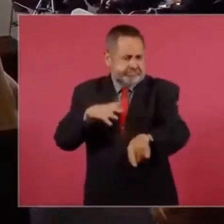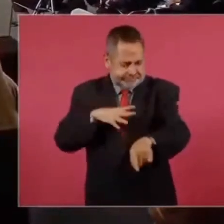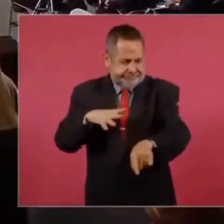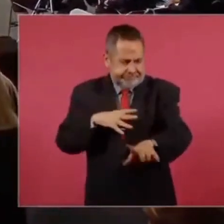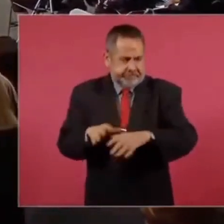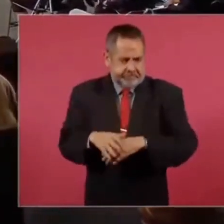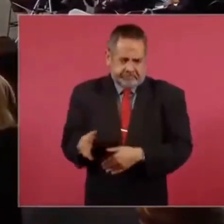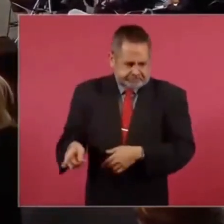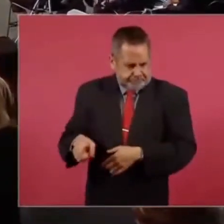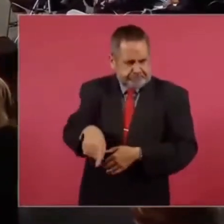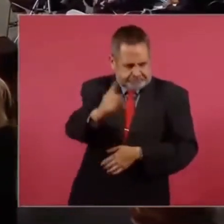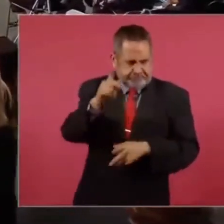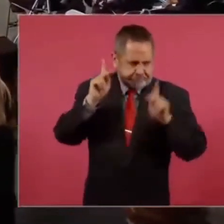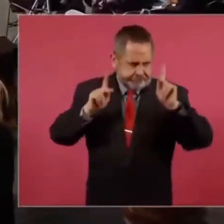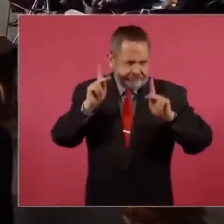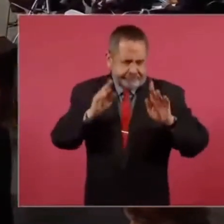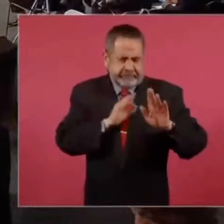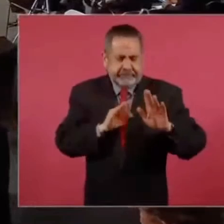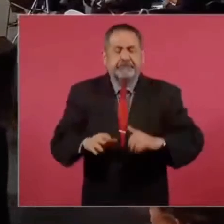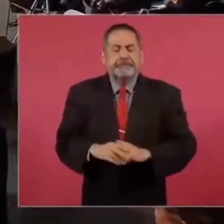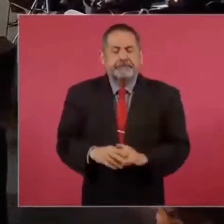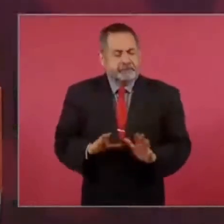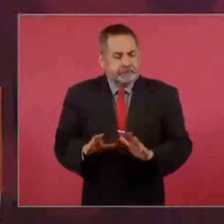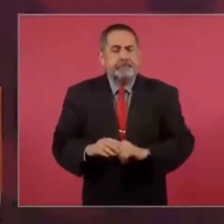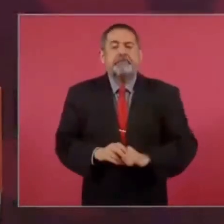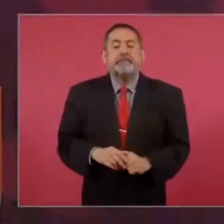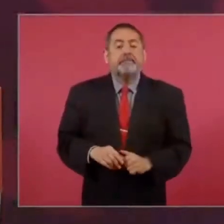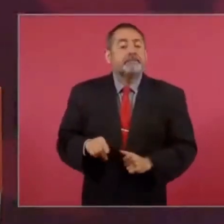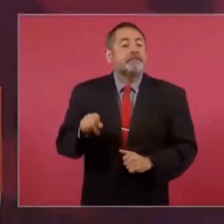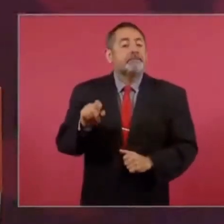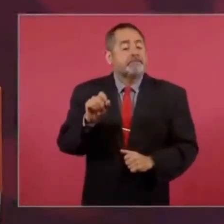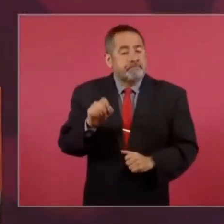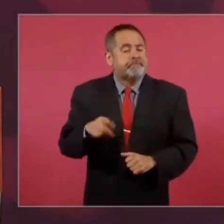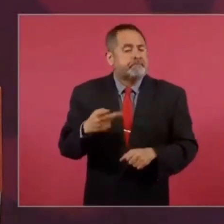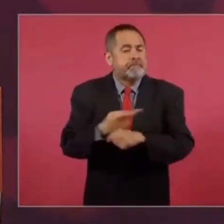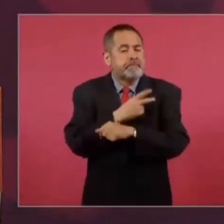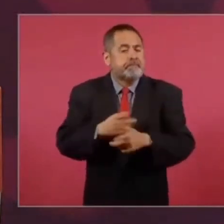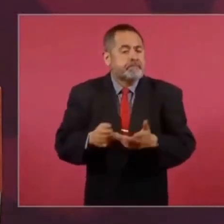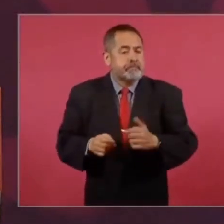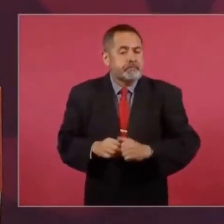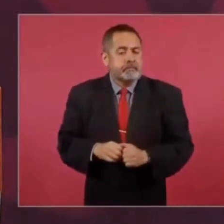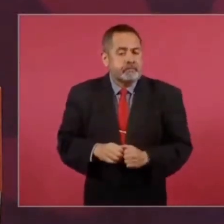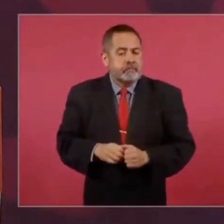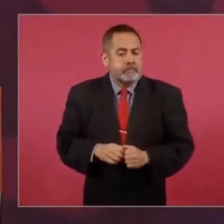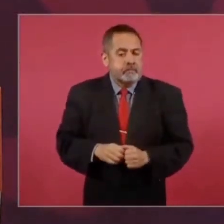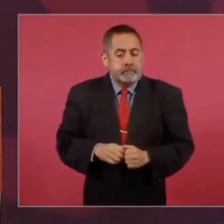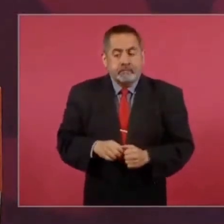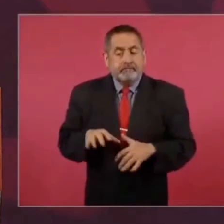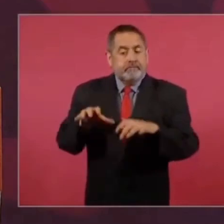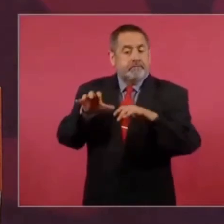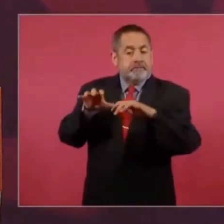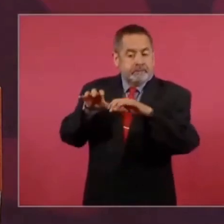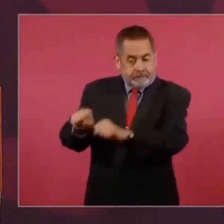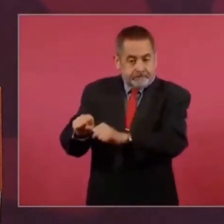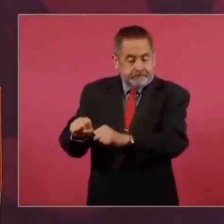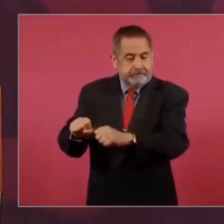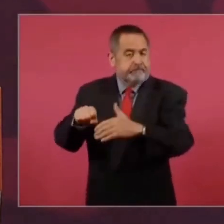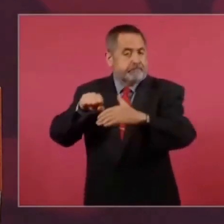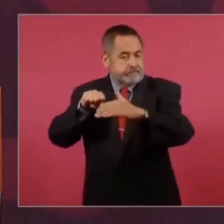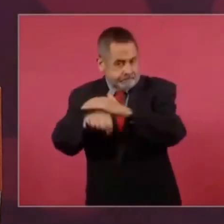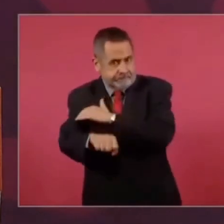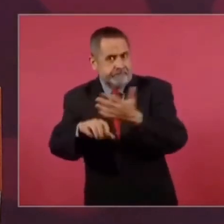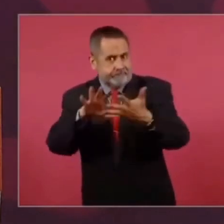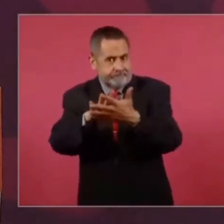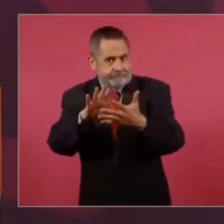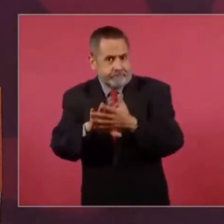de visitar. Al mismo tiempo, otras prisiones del país se llenaron